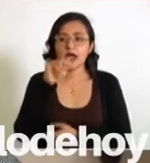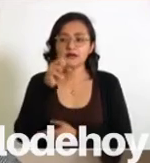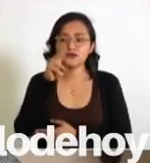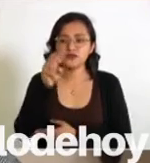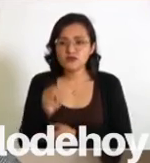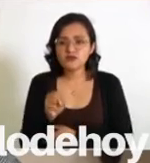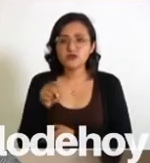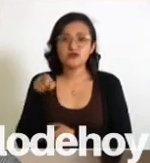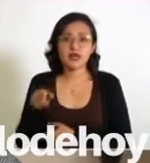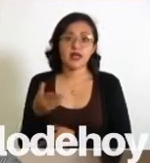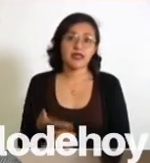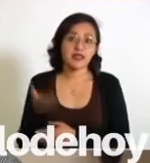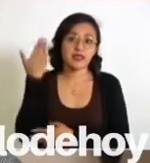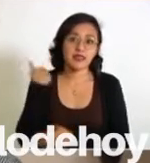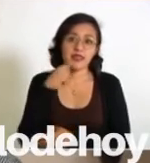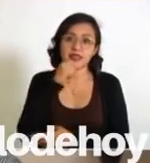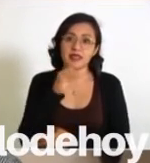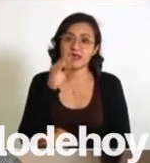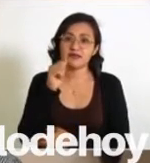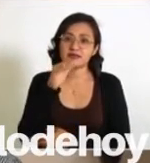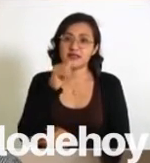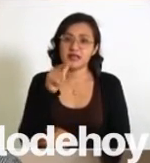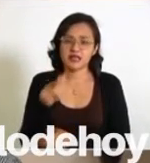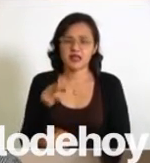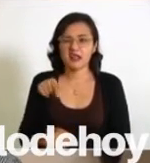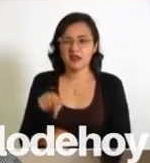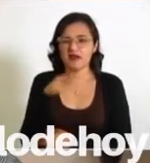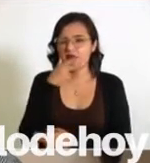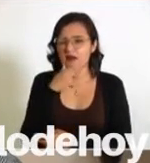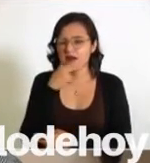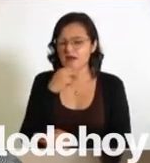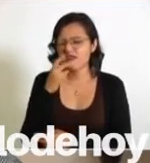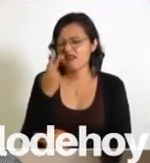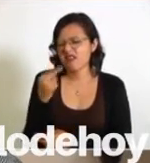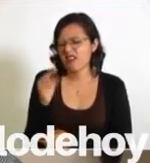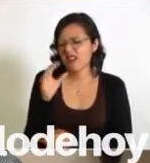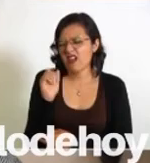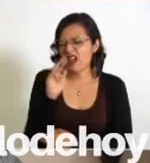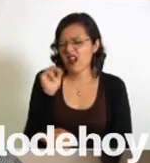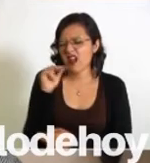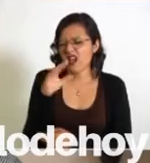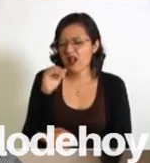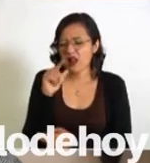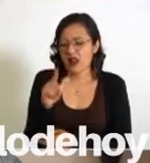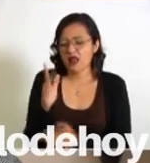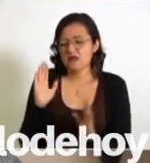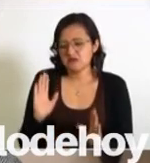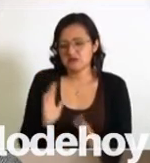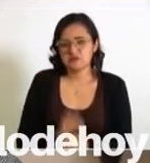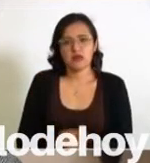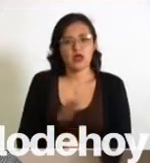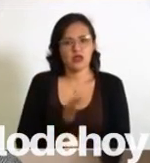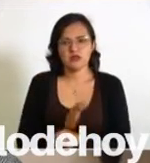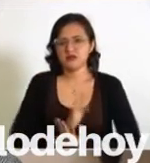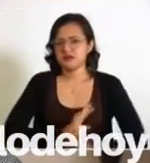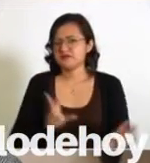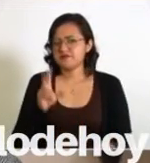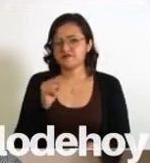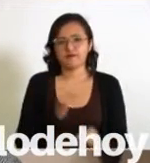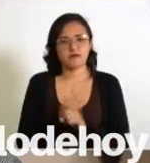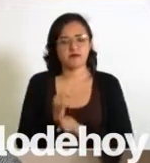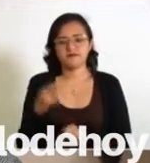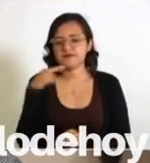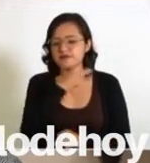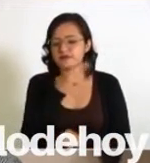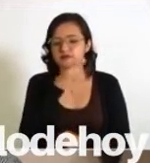ni el fiscal que era como se van a arrancar no pronto habrá una investigación